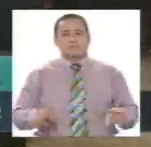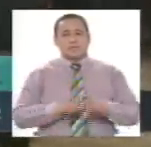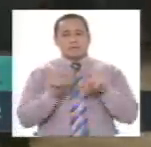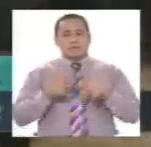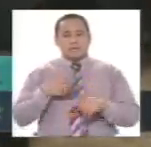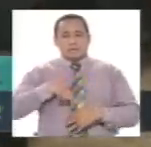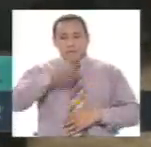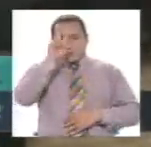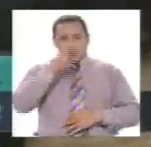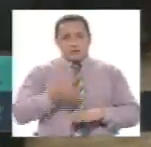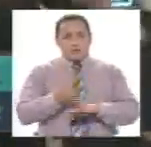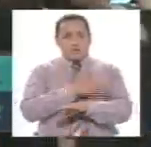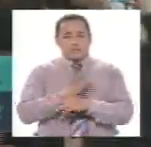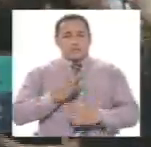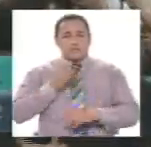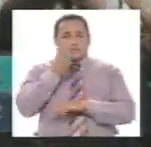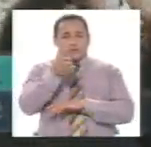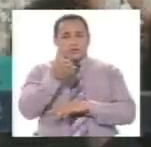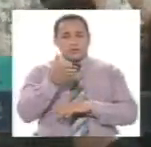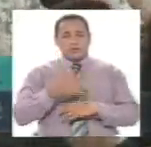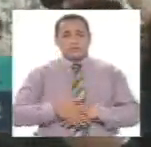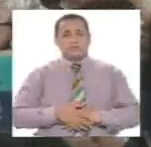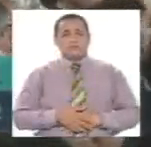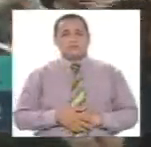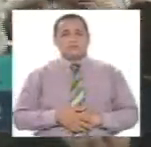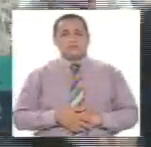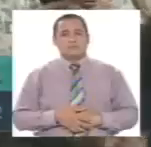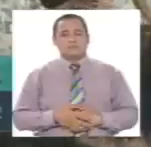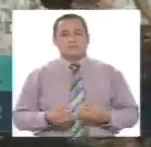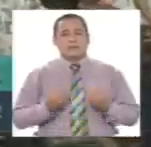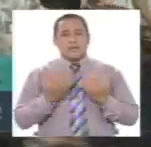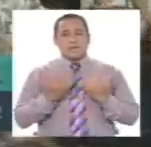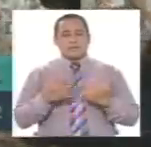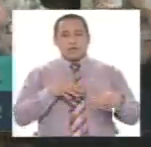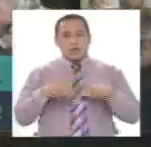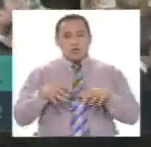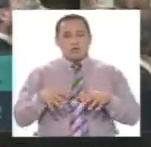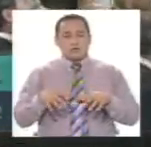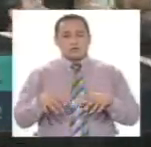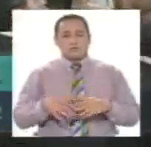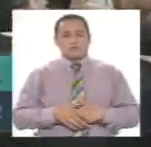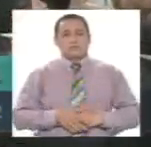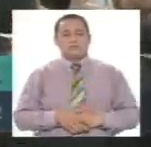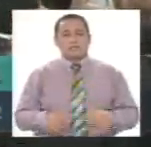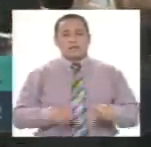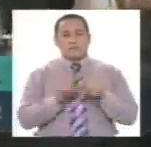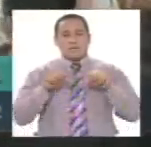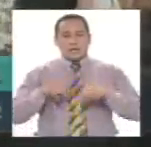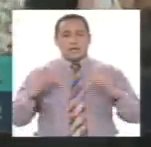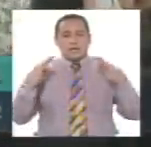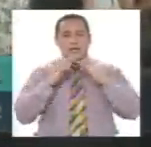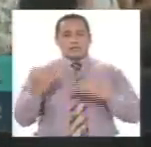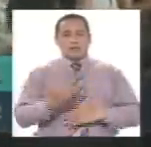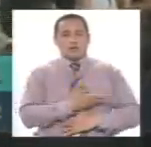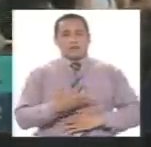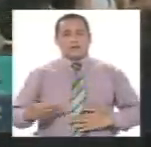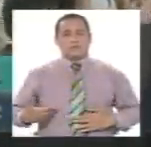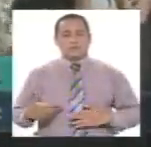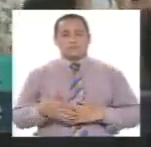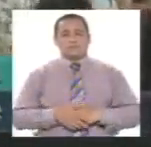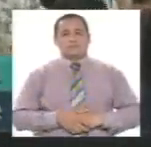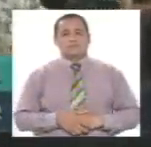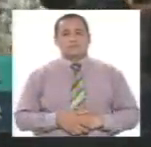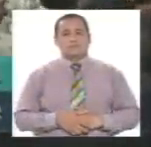del país que se han hecho presentes el día de hoy aquí en el Salón Dorado de Palacio de Gobierno.